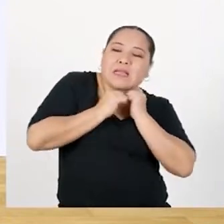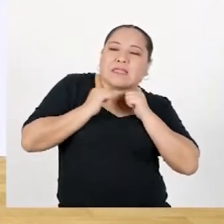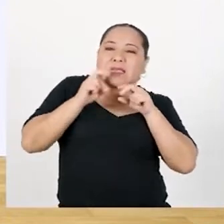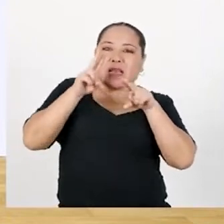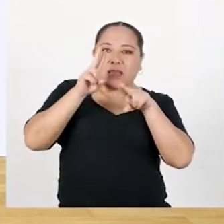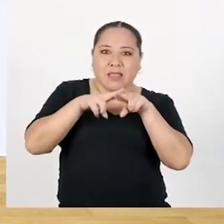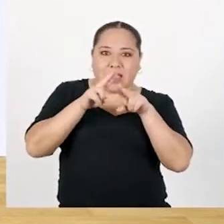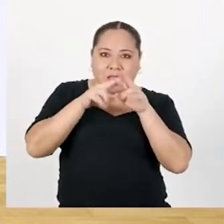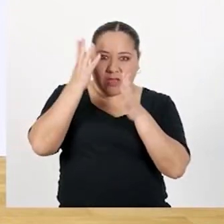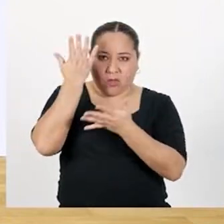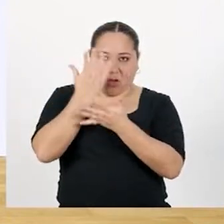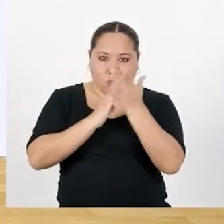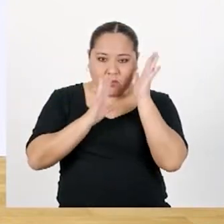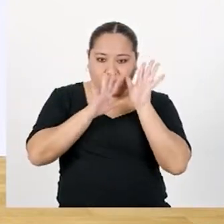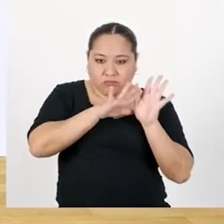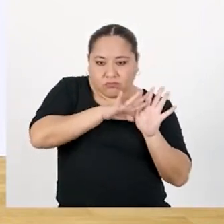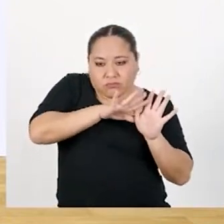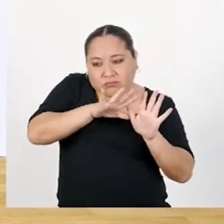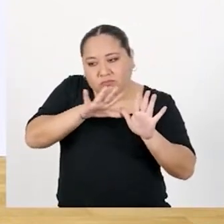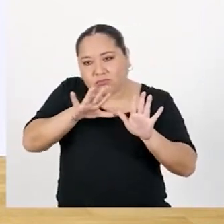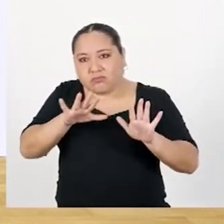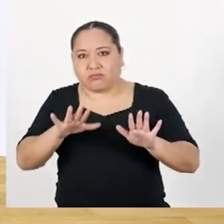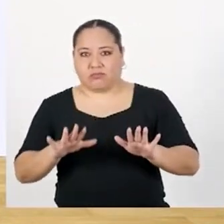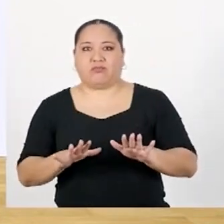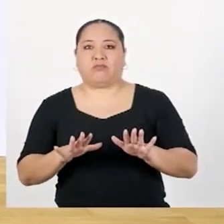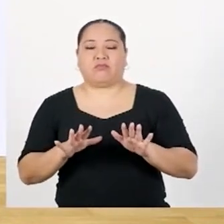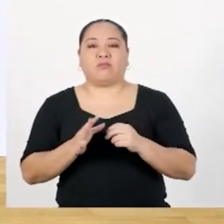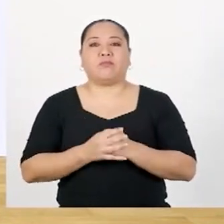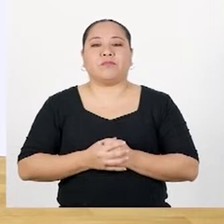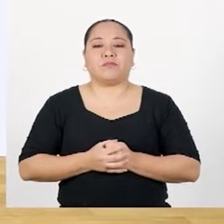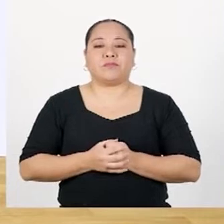sentarnos con ayuda de nuestras manos y de nuestro codo.